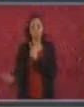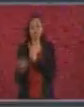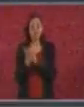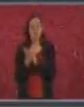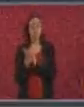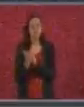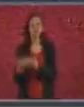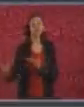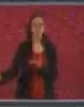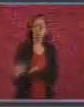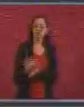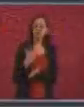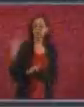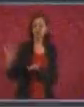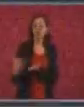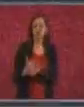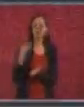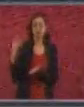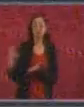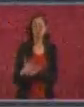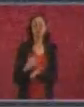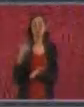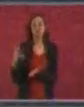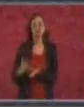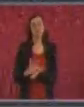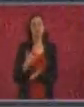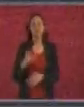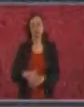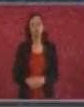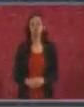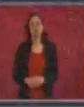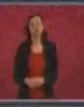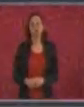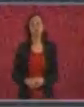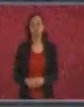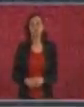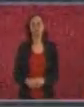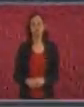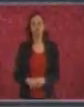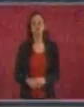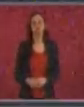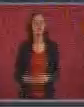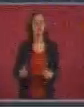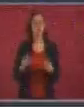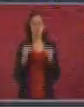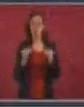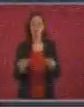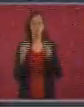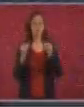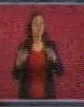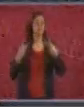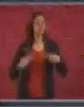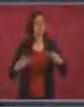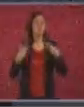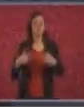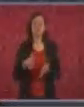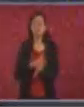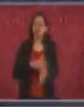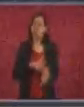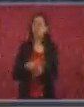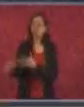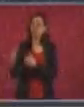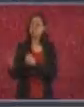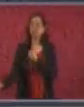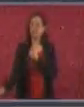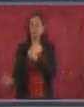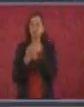haz trienios y que se pueda reelegir, ¿no? Pues si cada tres años, si cada tres años